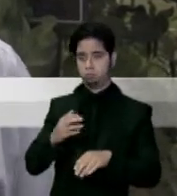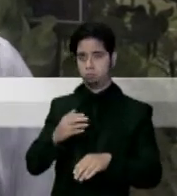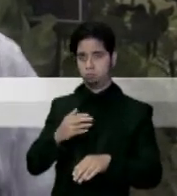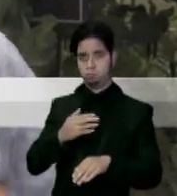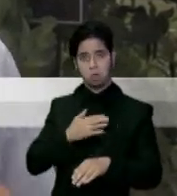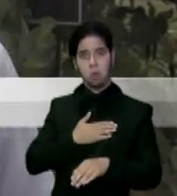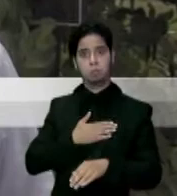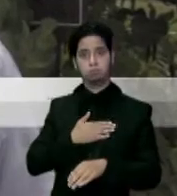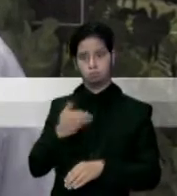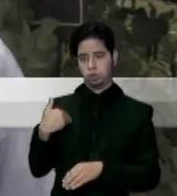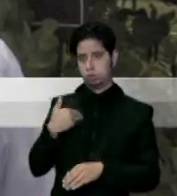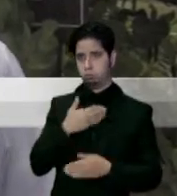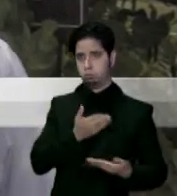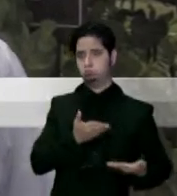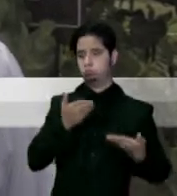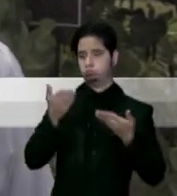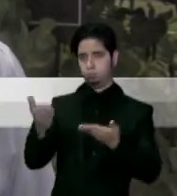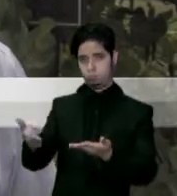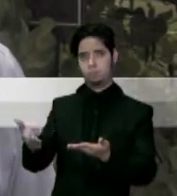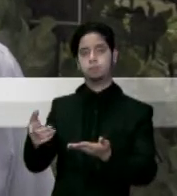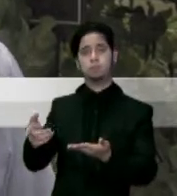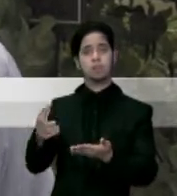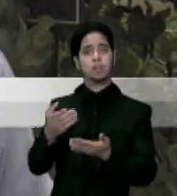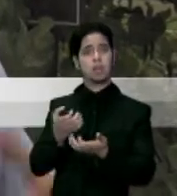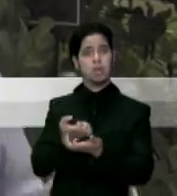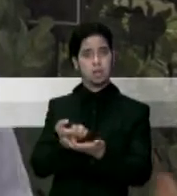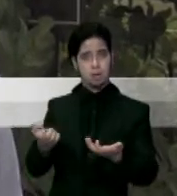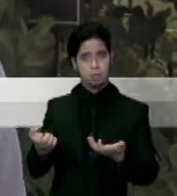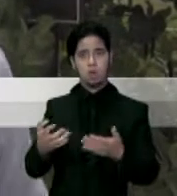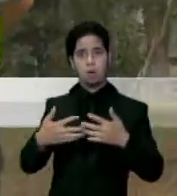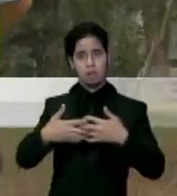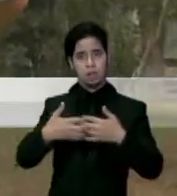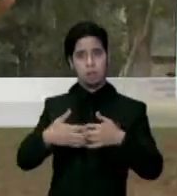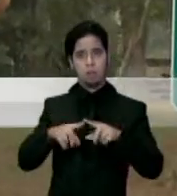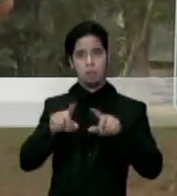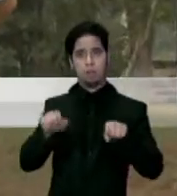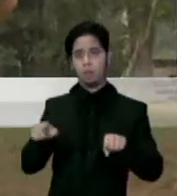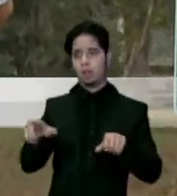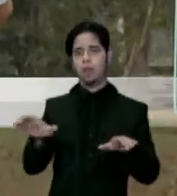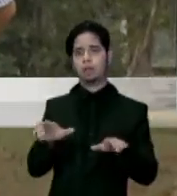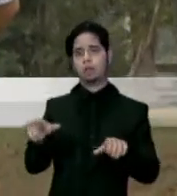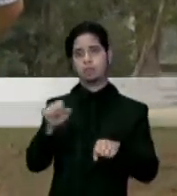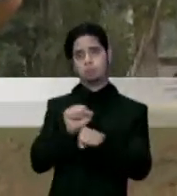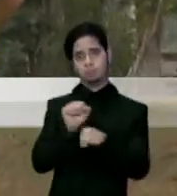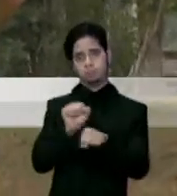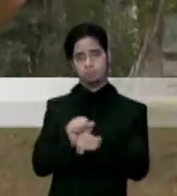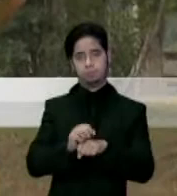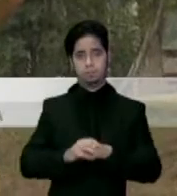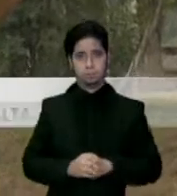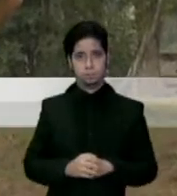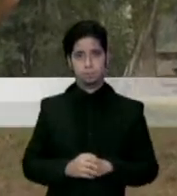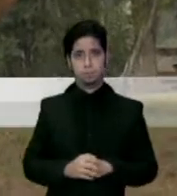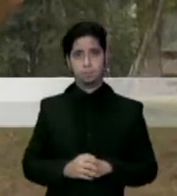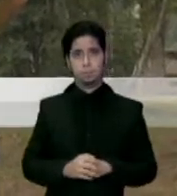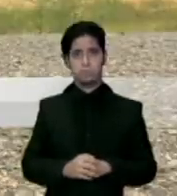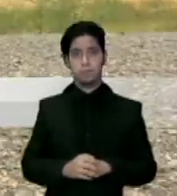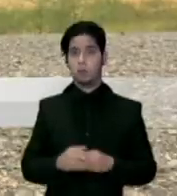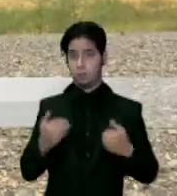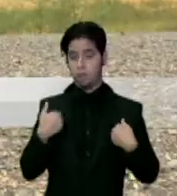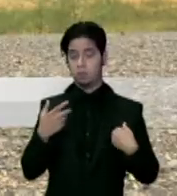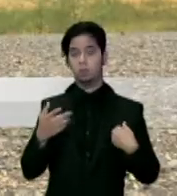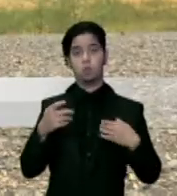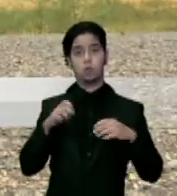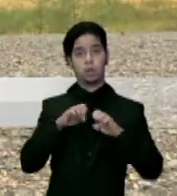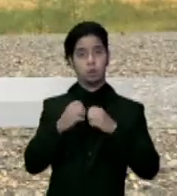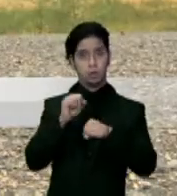municipio emplomanía, recursos humanos, maquinaria para poder hacer este trabajo. El primer ejecutivo municipal de Toalta informó que tendrá su equipo de trabajo